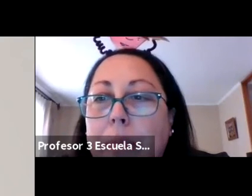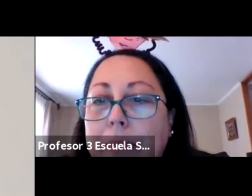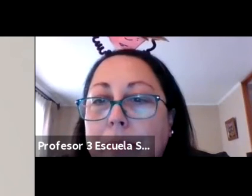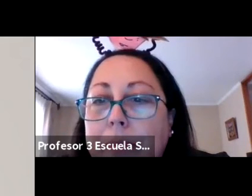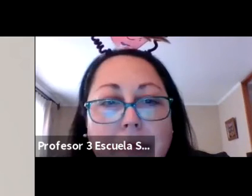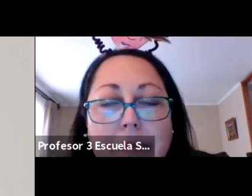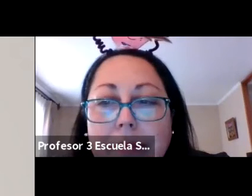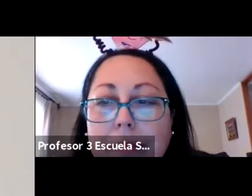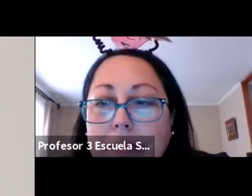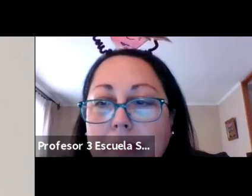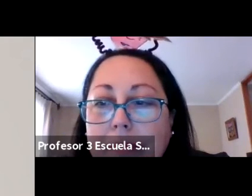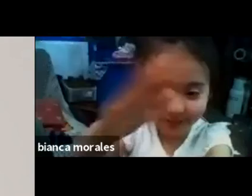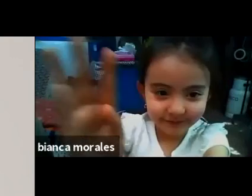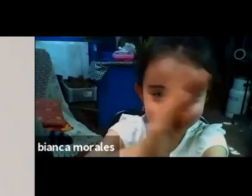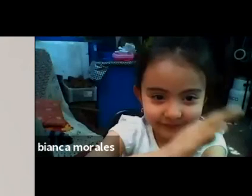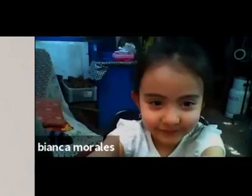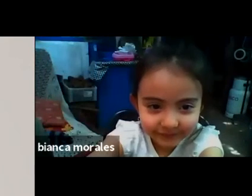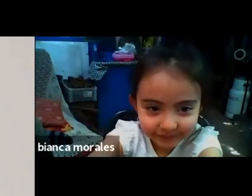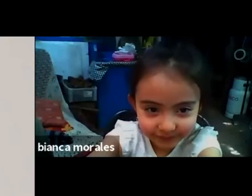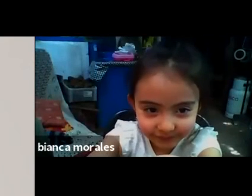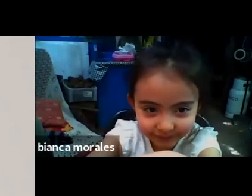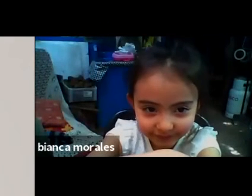Dígame stop. Entró.